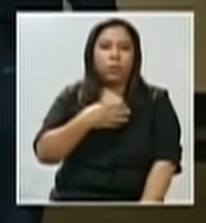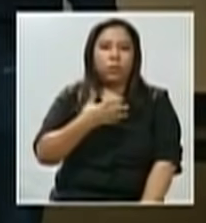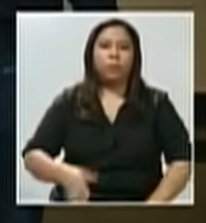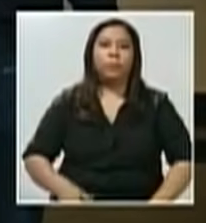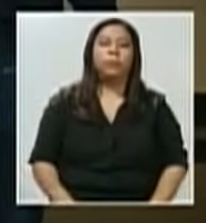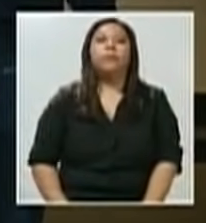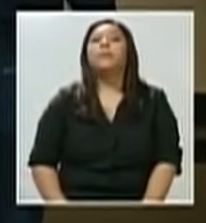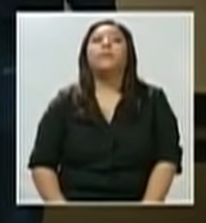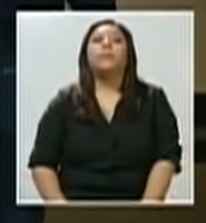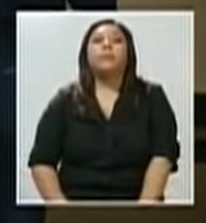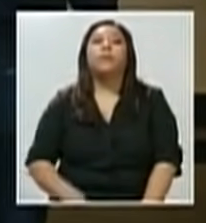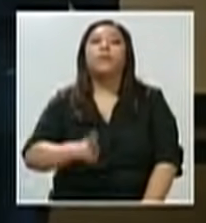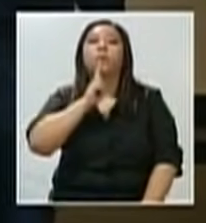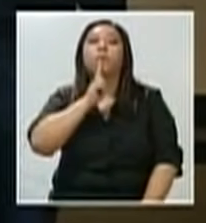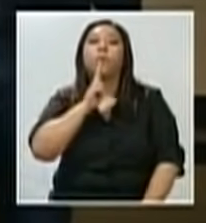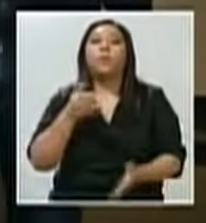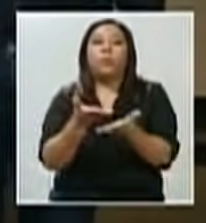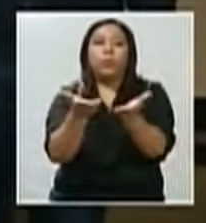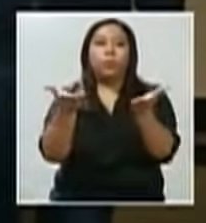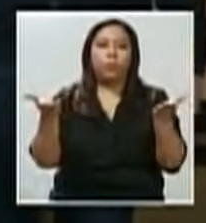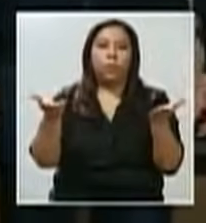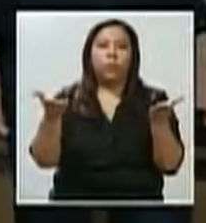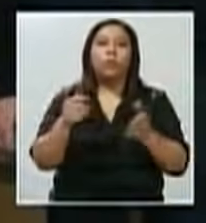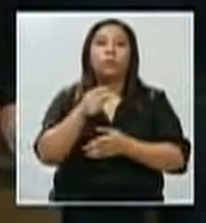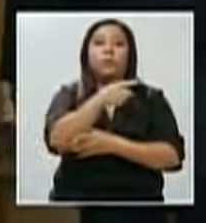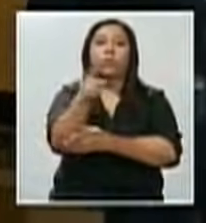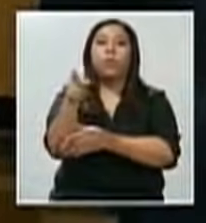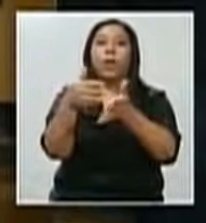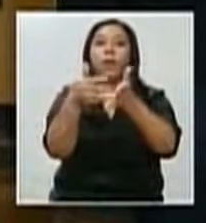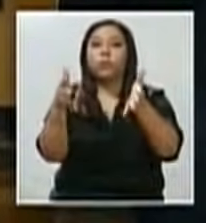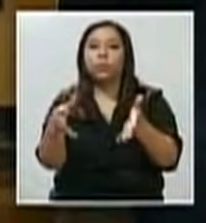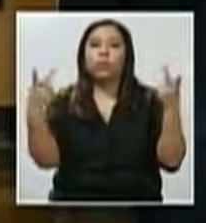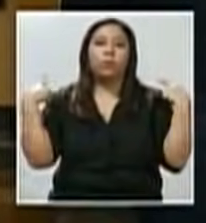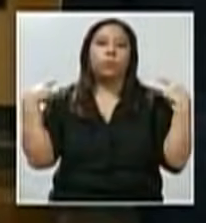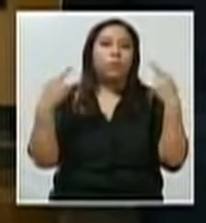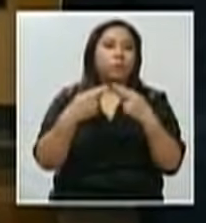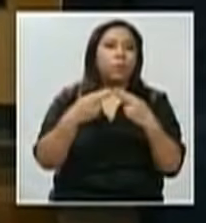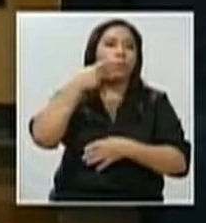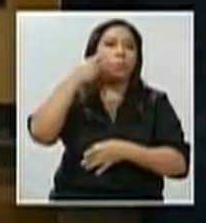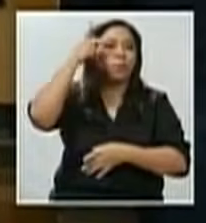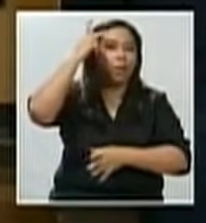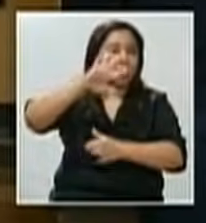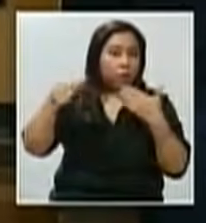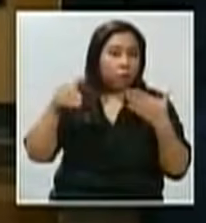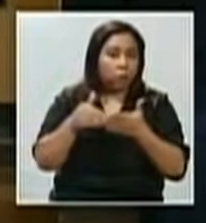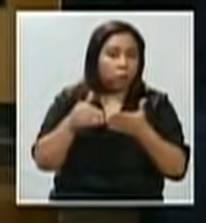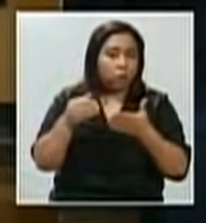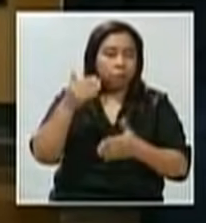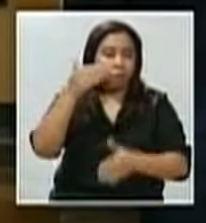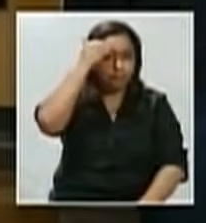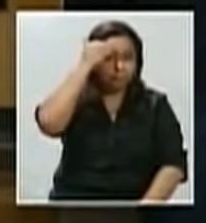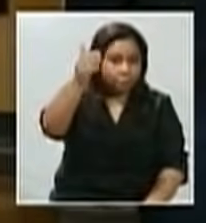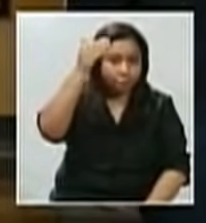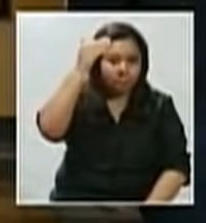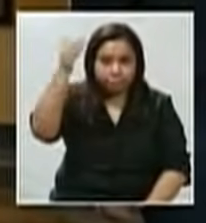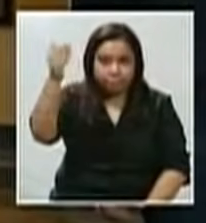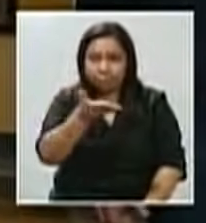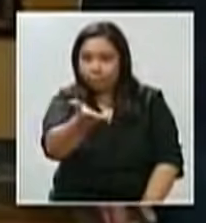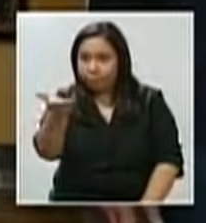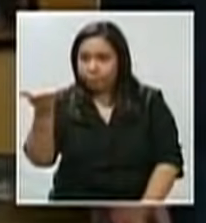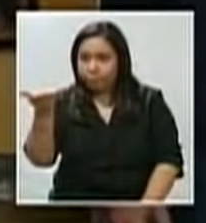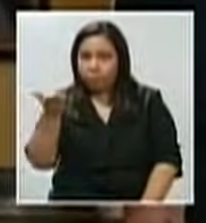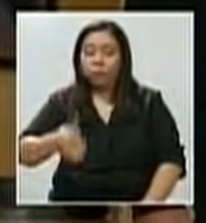Al pueblo hondureño y en especial a la comunidad educativa, hago un saludo fraternal. Después de trabajar